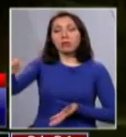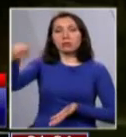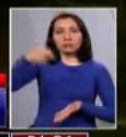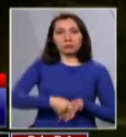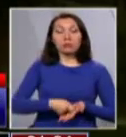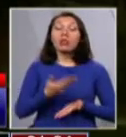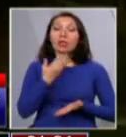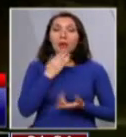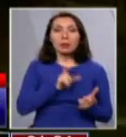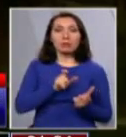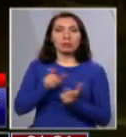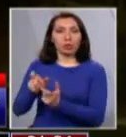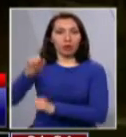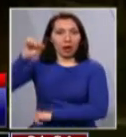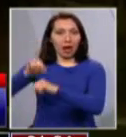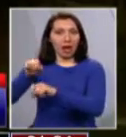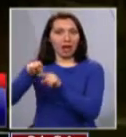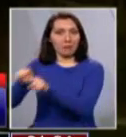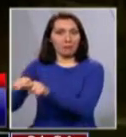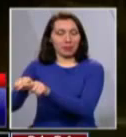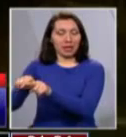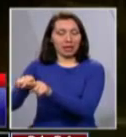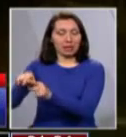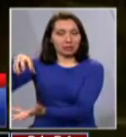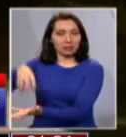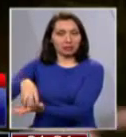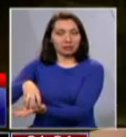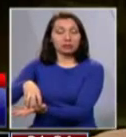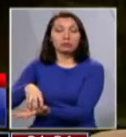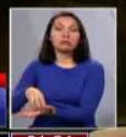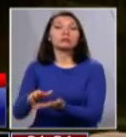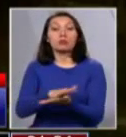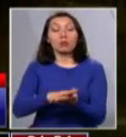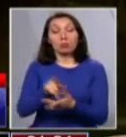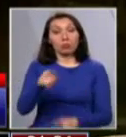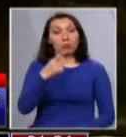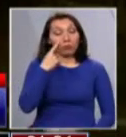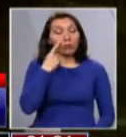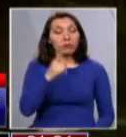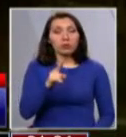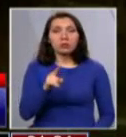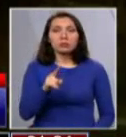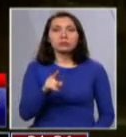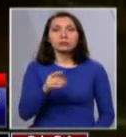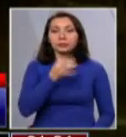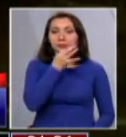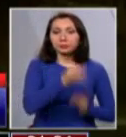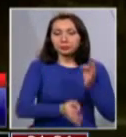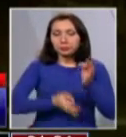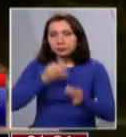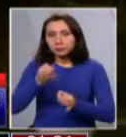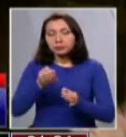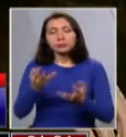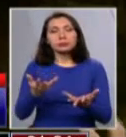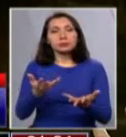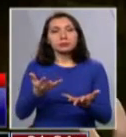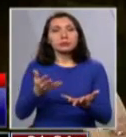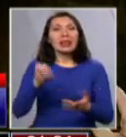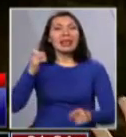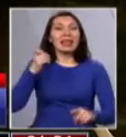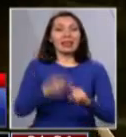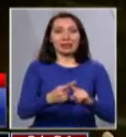a la empresa porque ustedes vieron no es cierto como se ha dicho que el